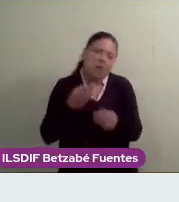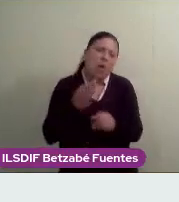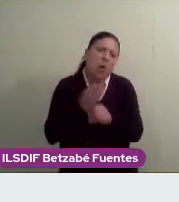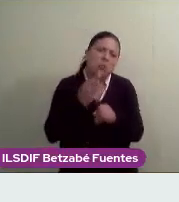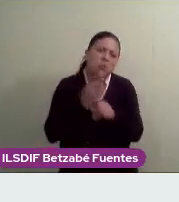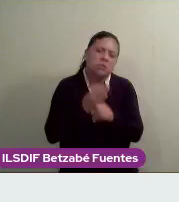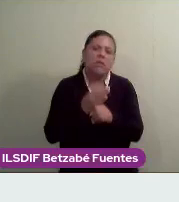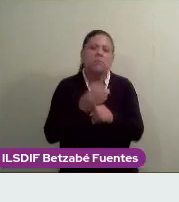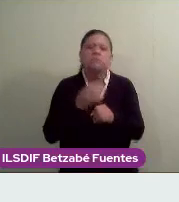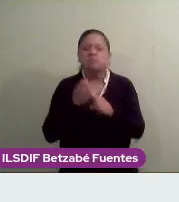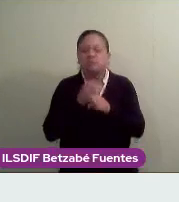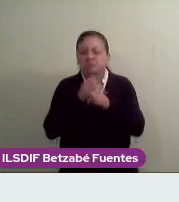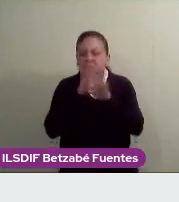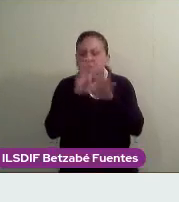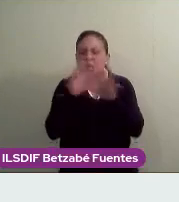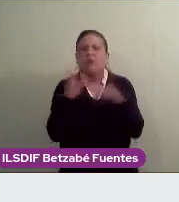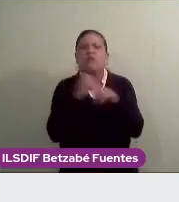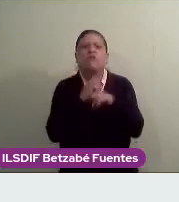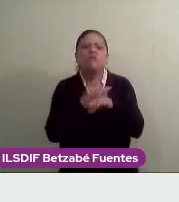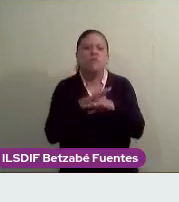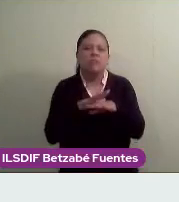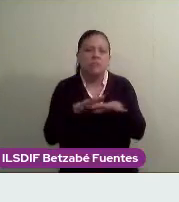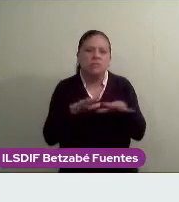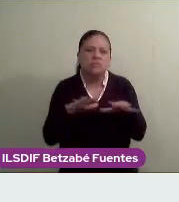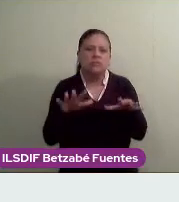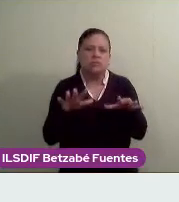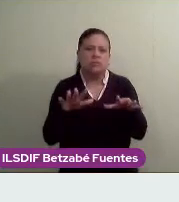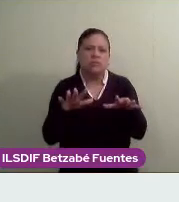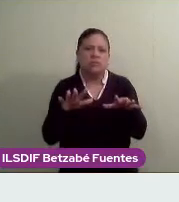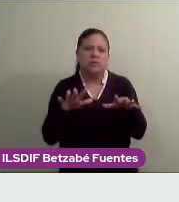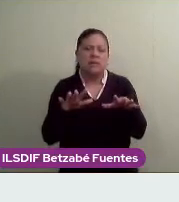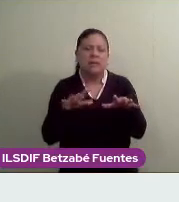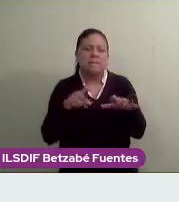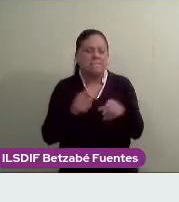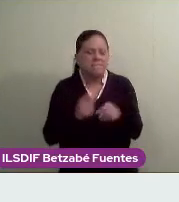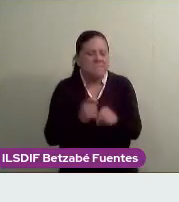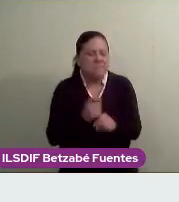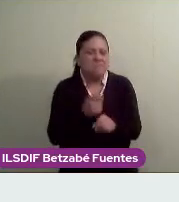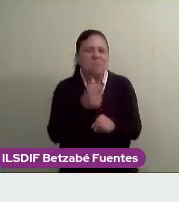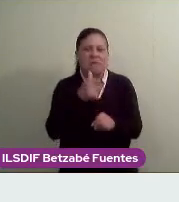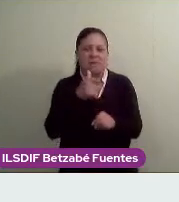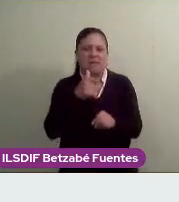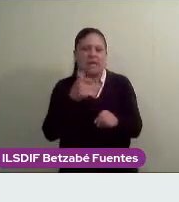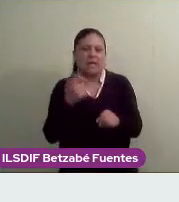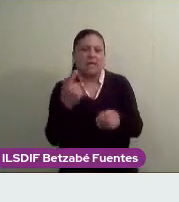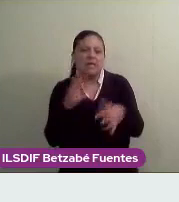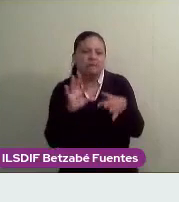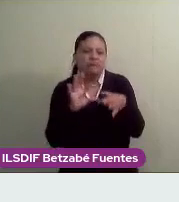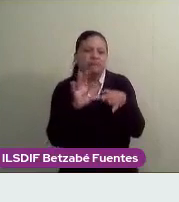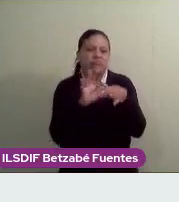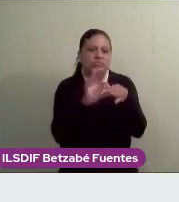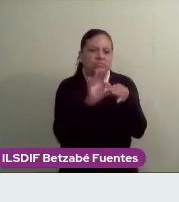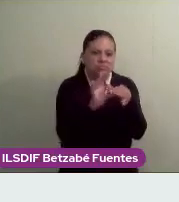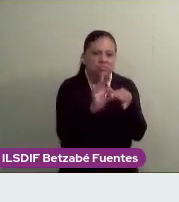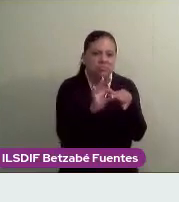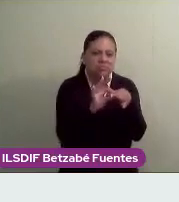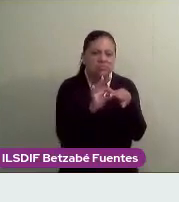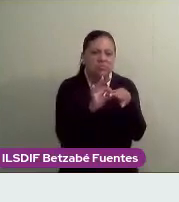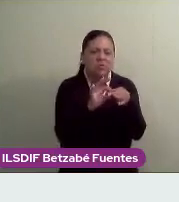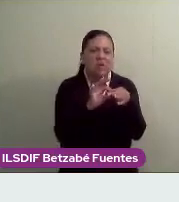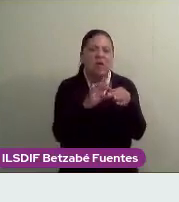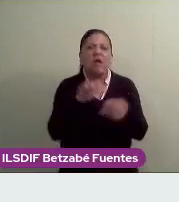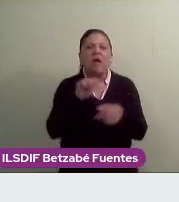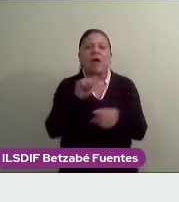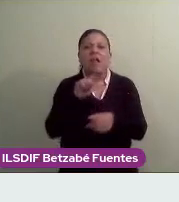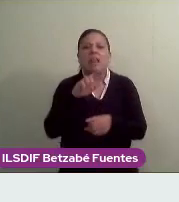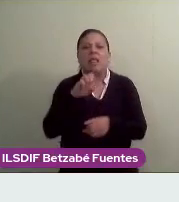claro es que la principal situación que se asocia con la lexitimia, el principal trastorno, puede